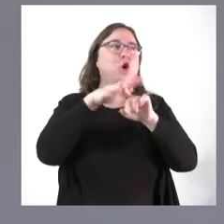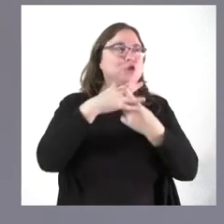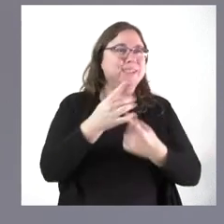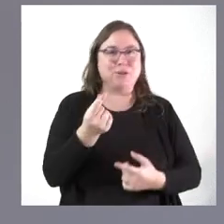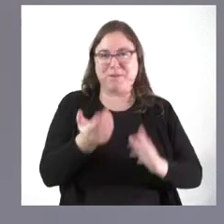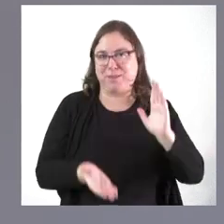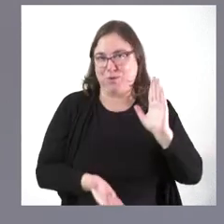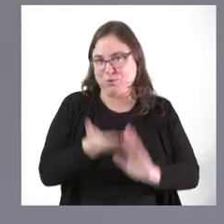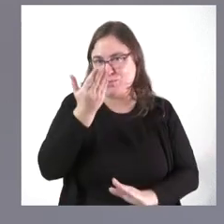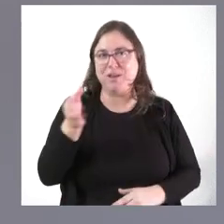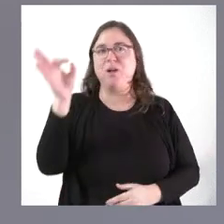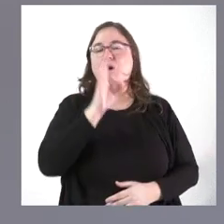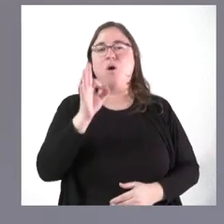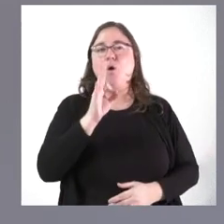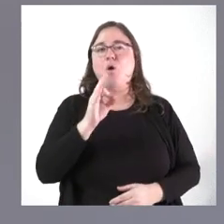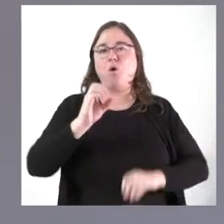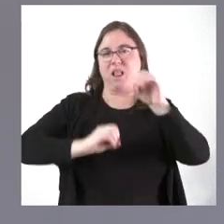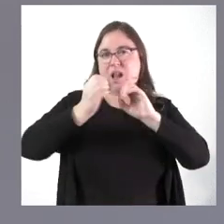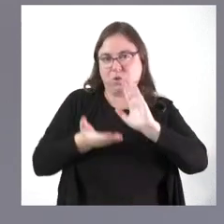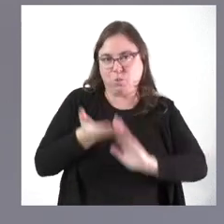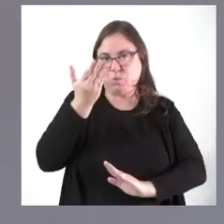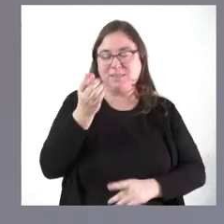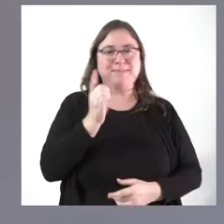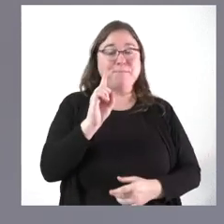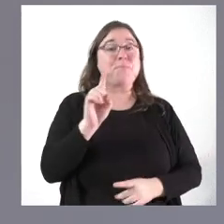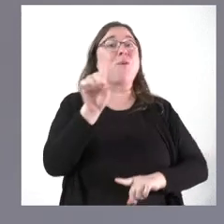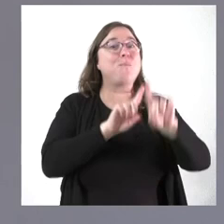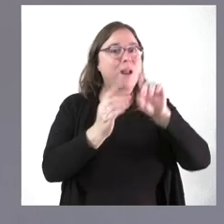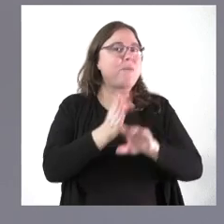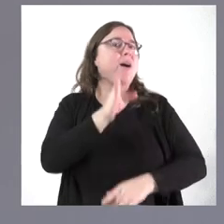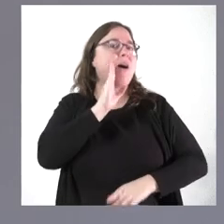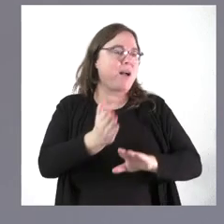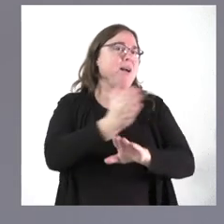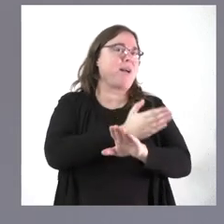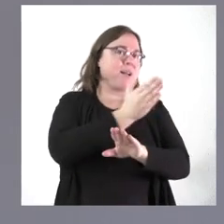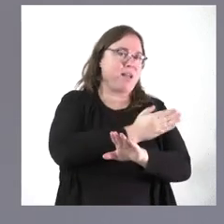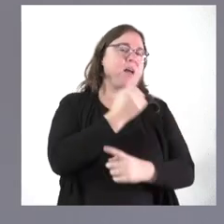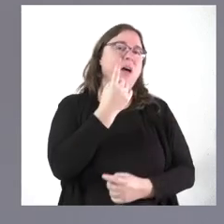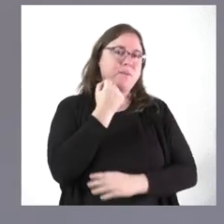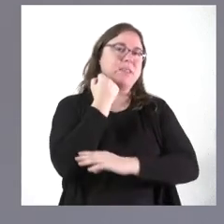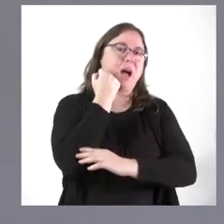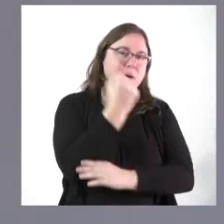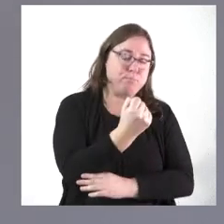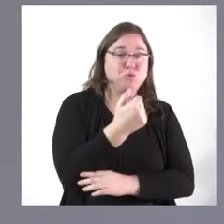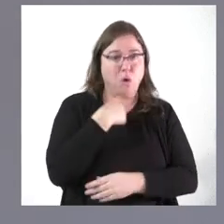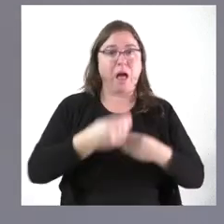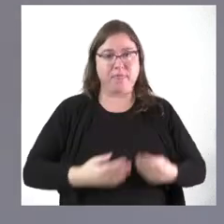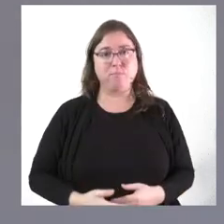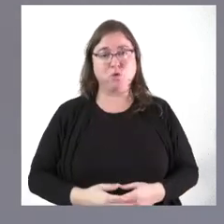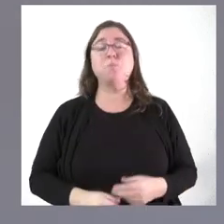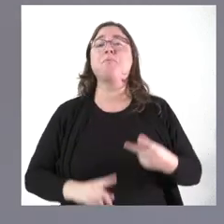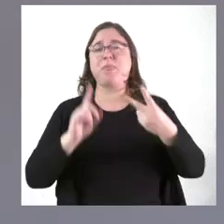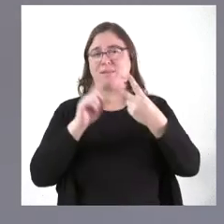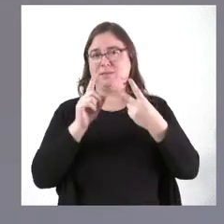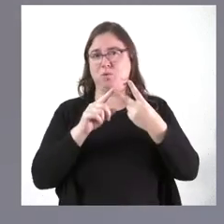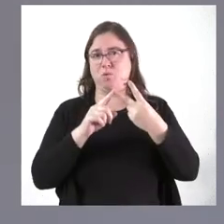o a un contexto de crecimiento de los tipos de interés es un problema previo en el que en el que hay un apoyo y requiere un respaldo es el que estamos haciendo Y en segundo